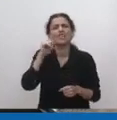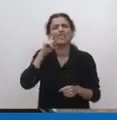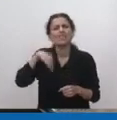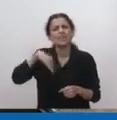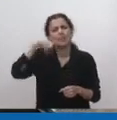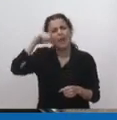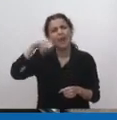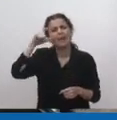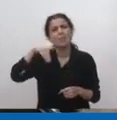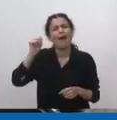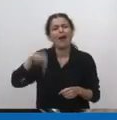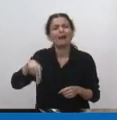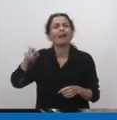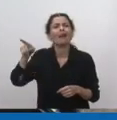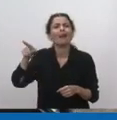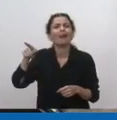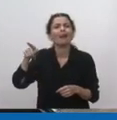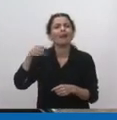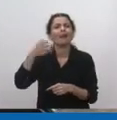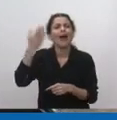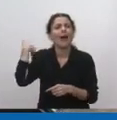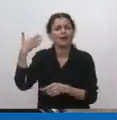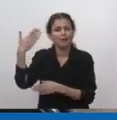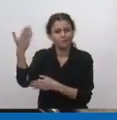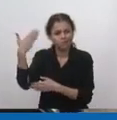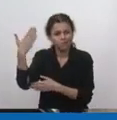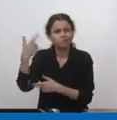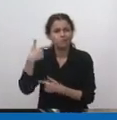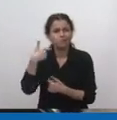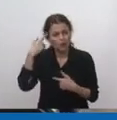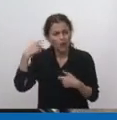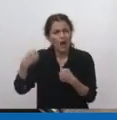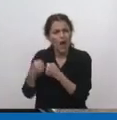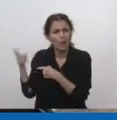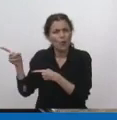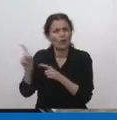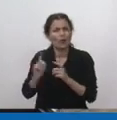me precedió en el uso de la palabra.